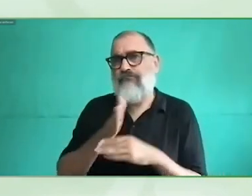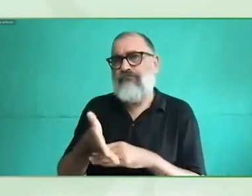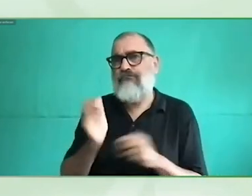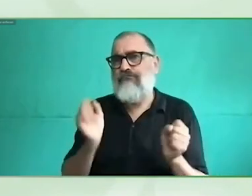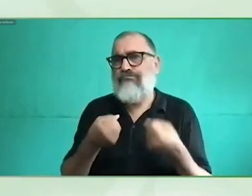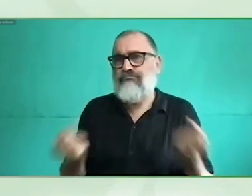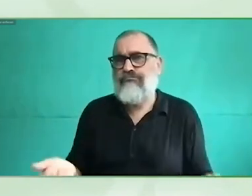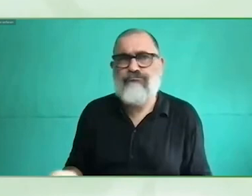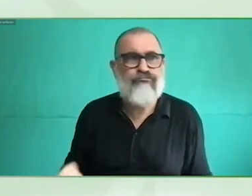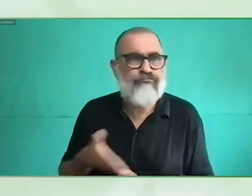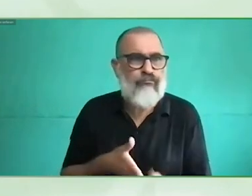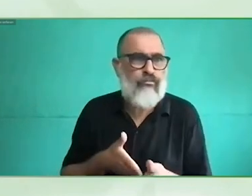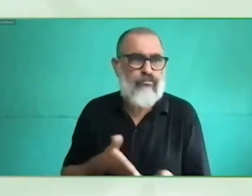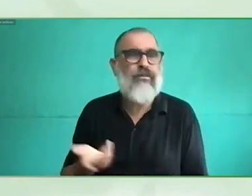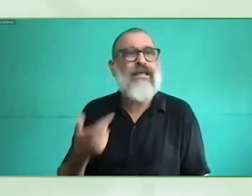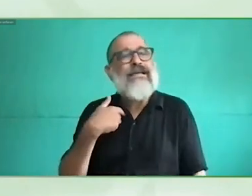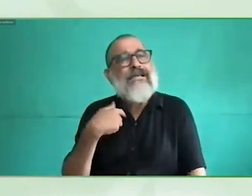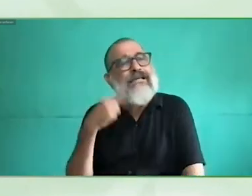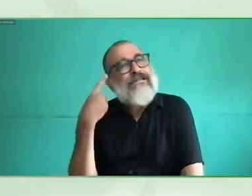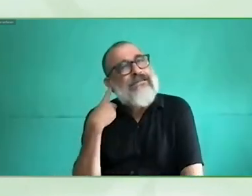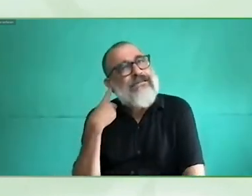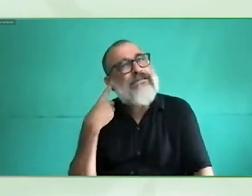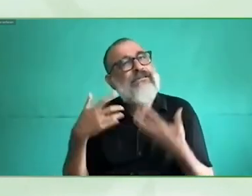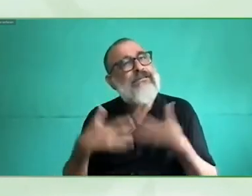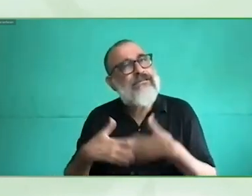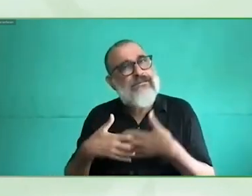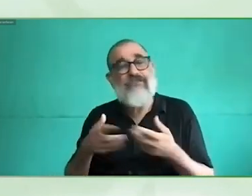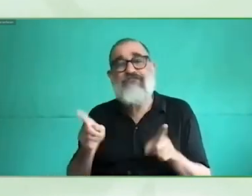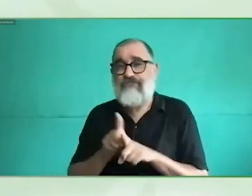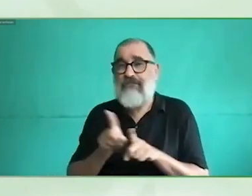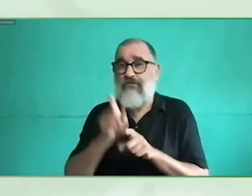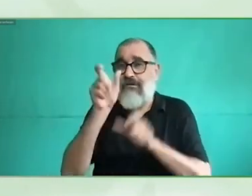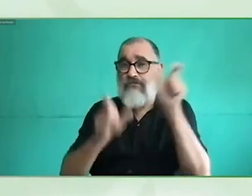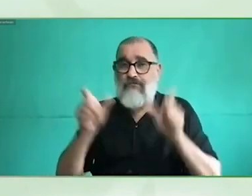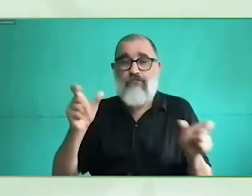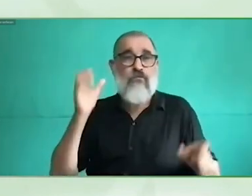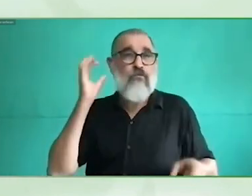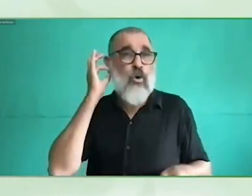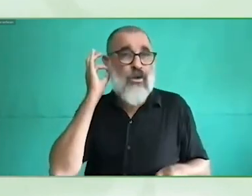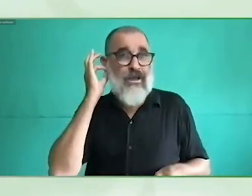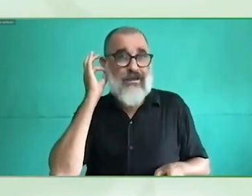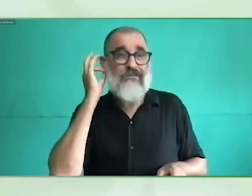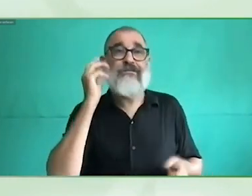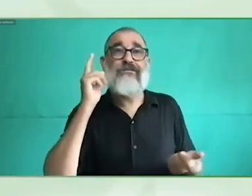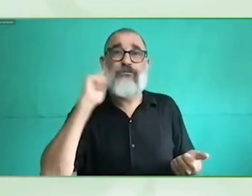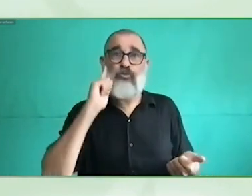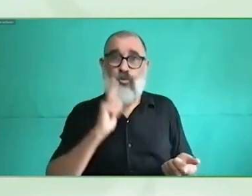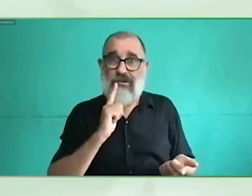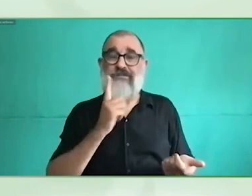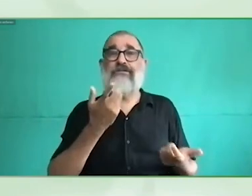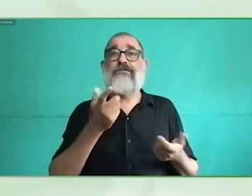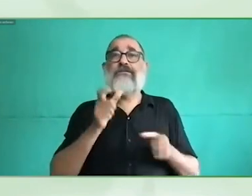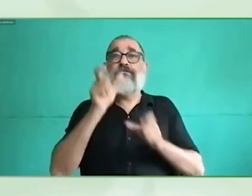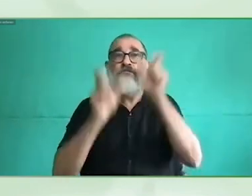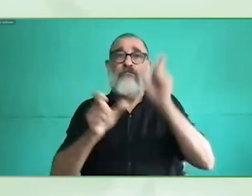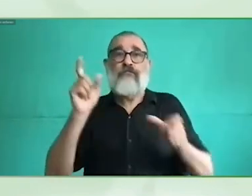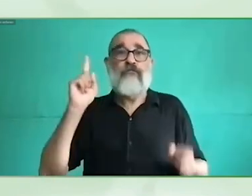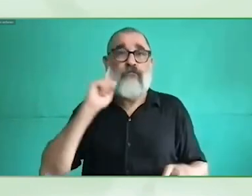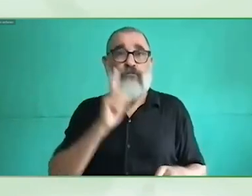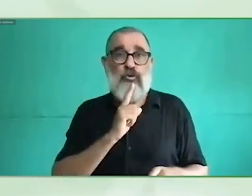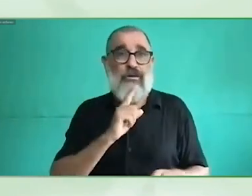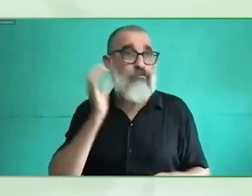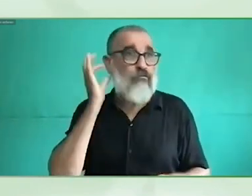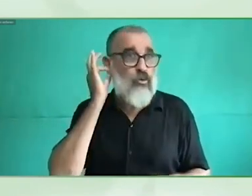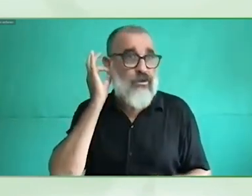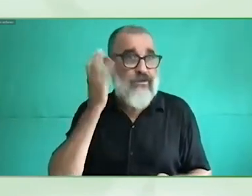con que son sordas las mujeres sordas actualmente en Ecuador cuesta 30 dólares más o menos